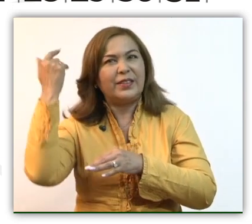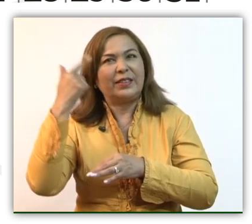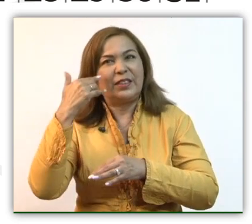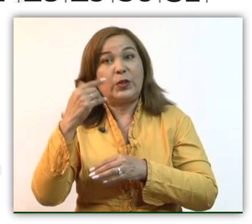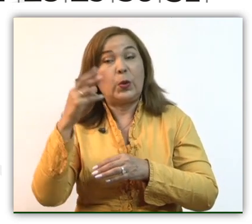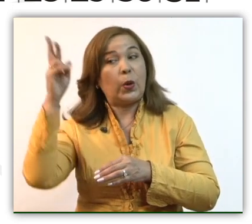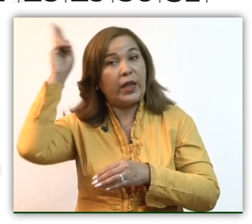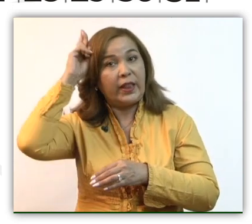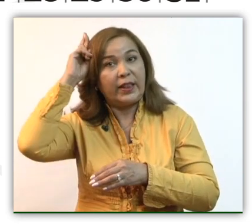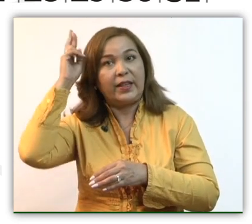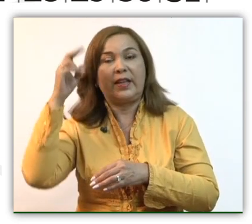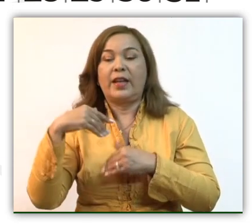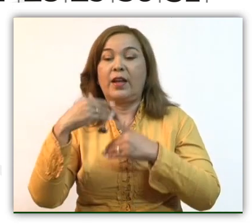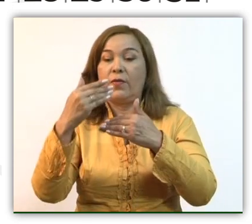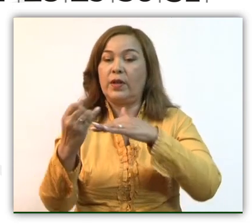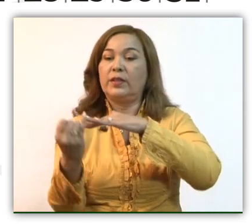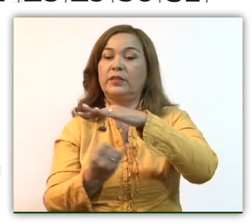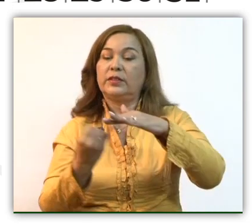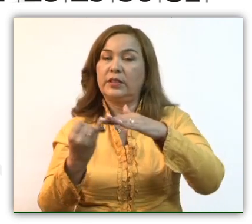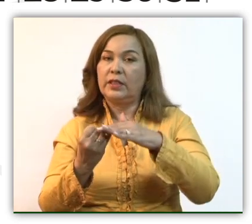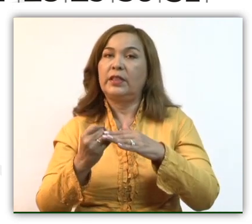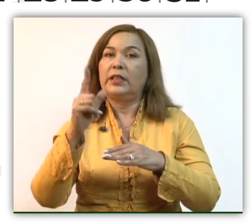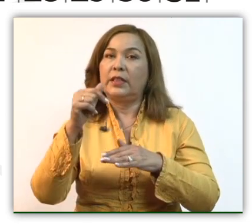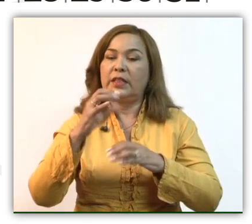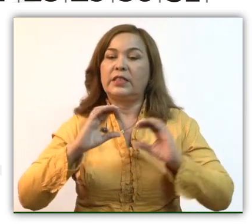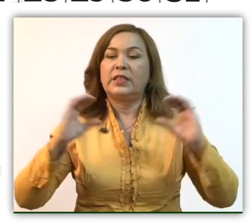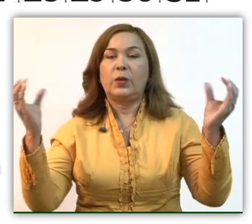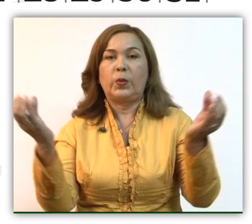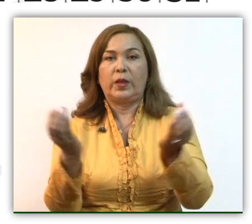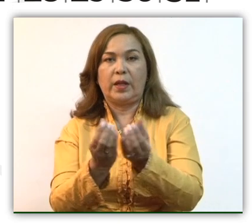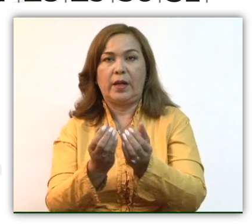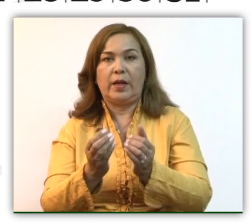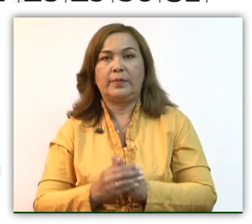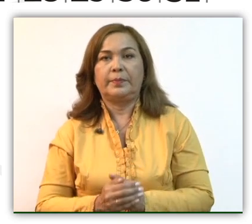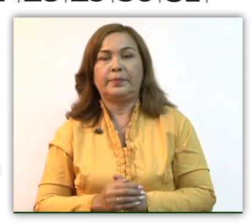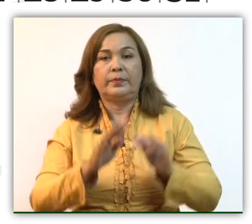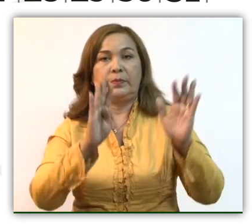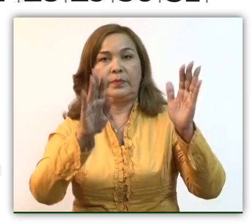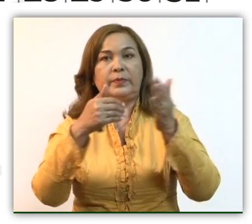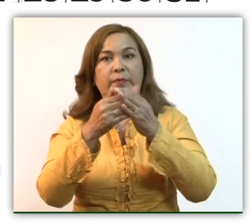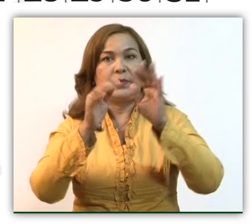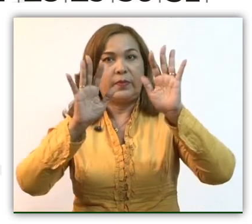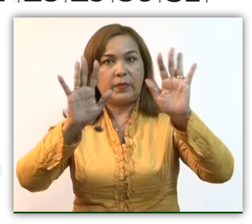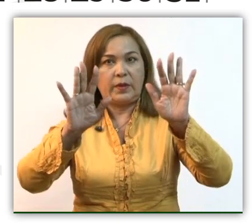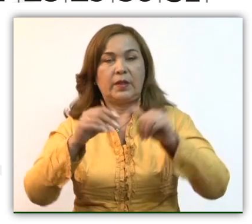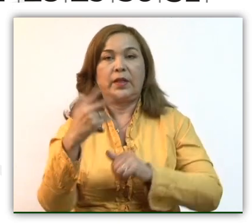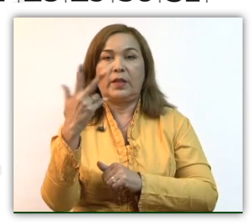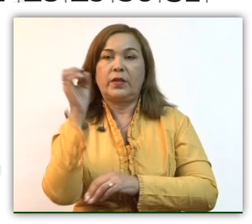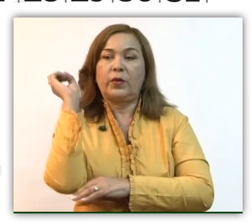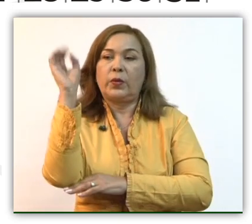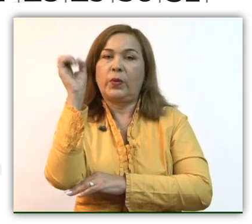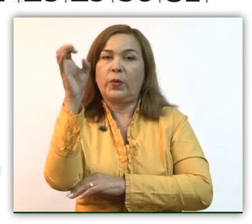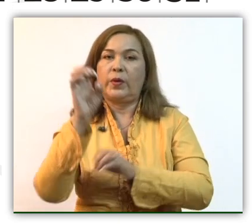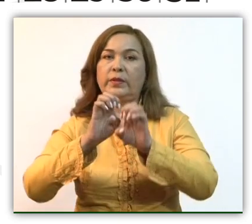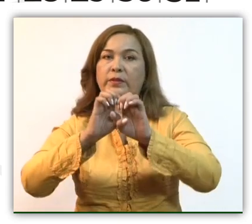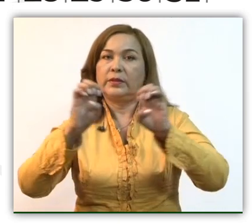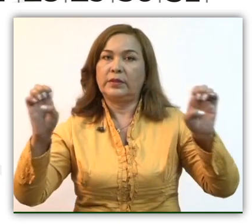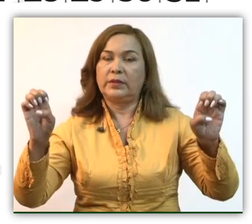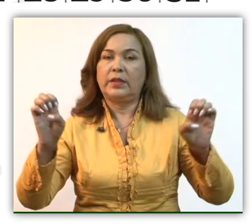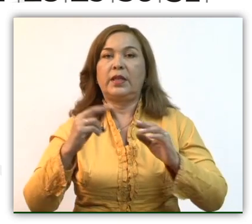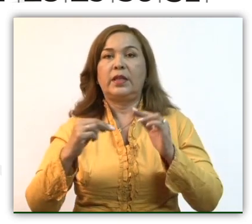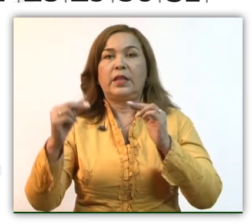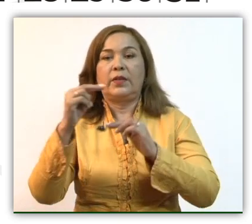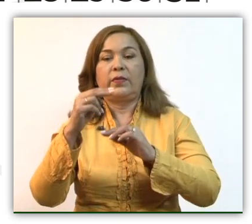Juegos Autóctonos Tradicionales Indígenas, Fase Institucional y Circuital. Del 9 al 10,